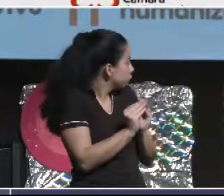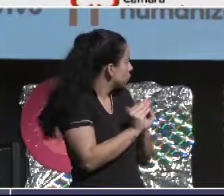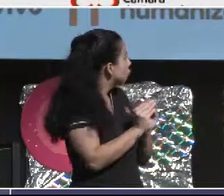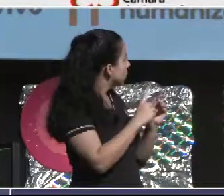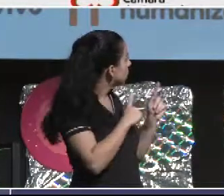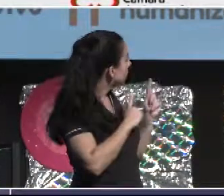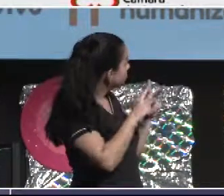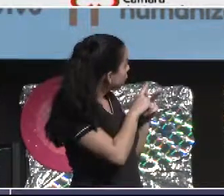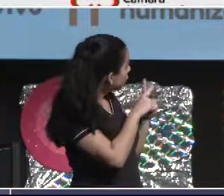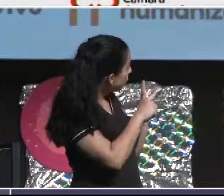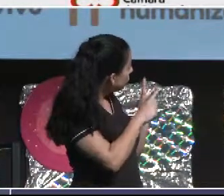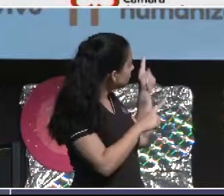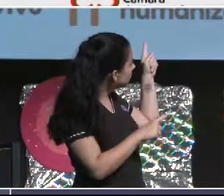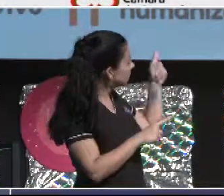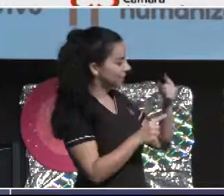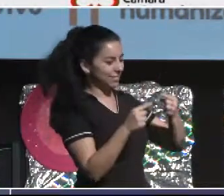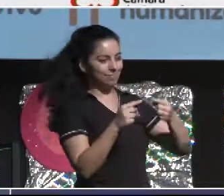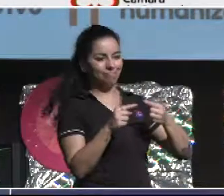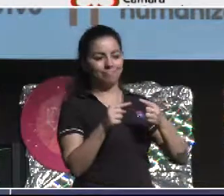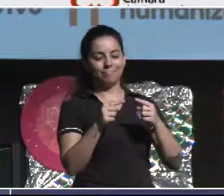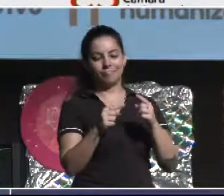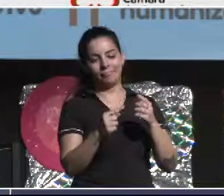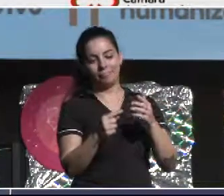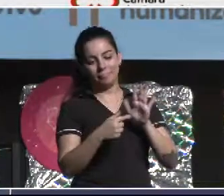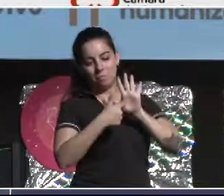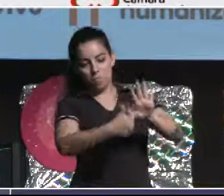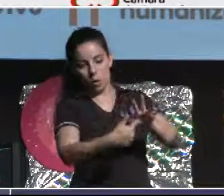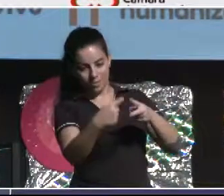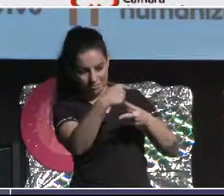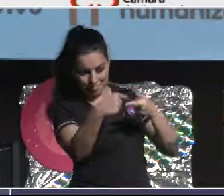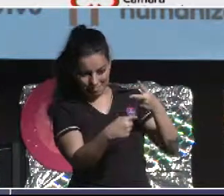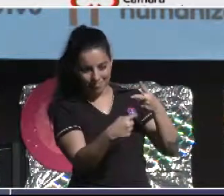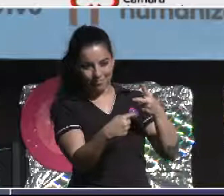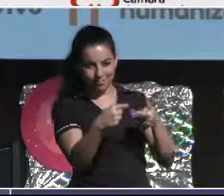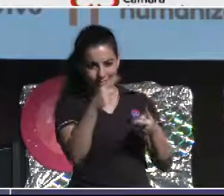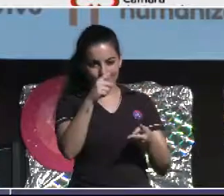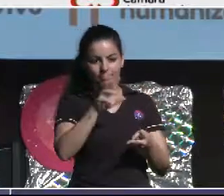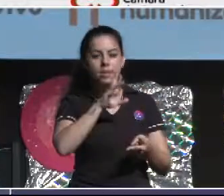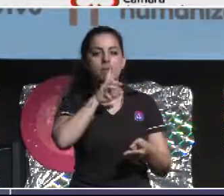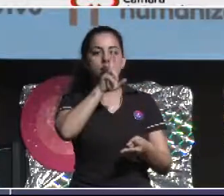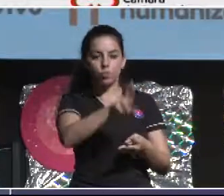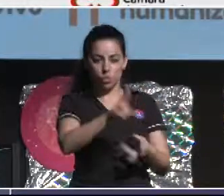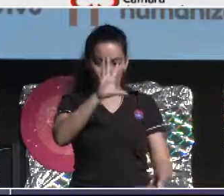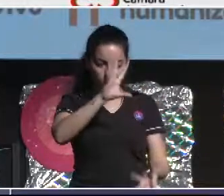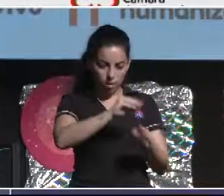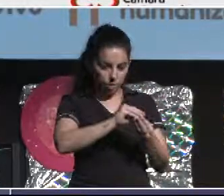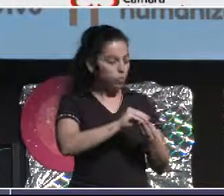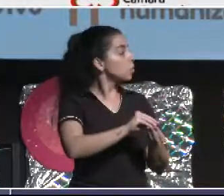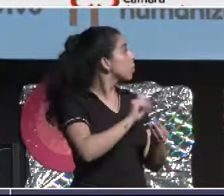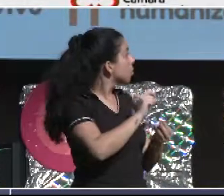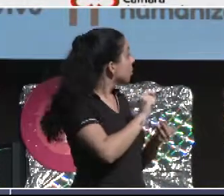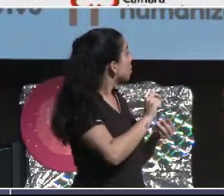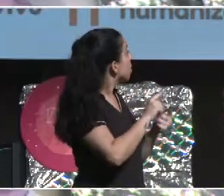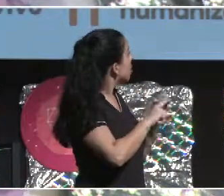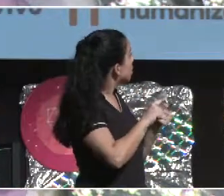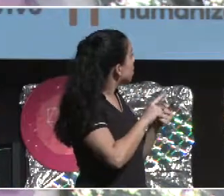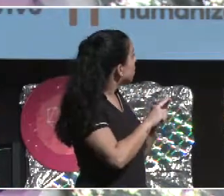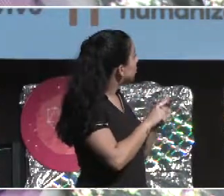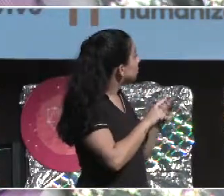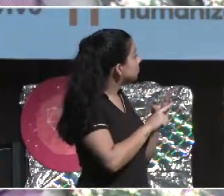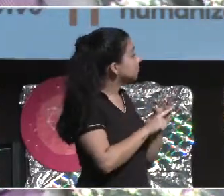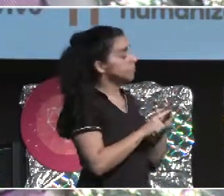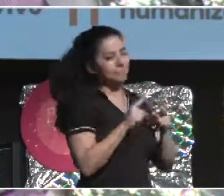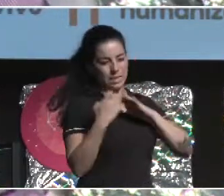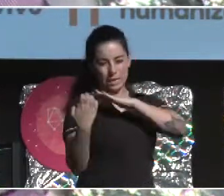acá. Y estos 2 indicadores muestran un poco cómo las empresas que nosotros